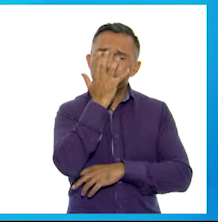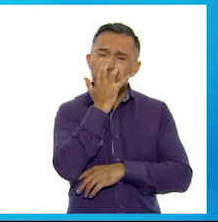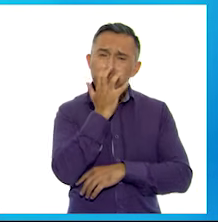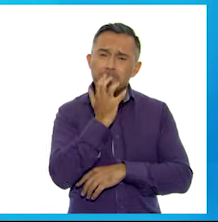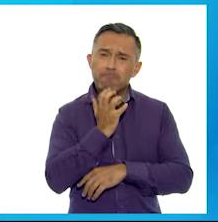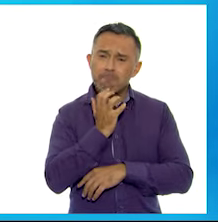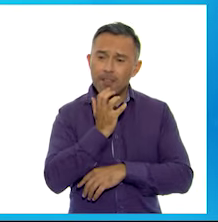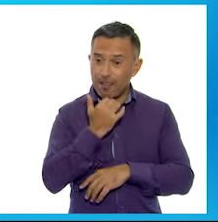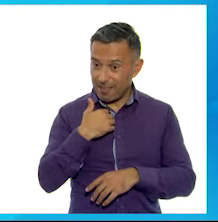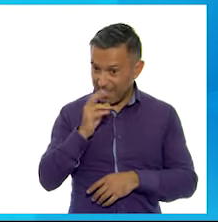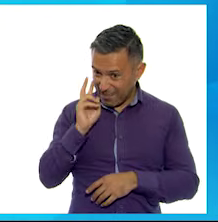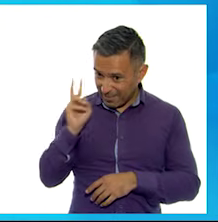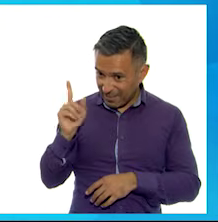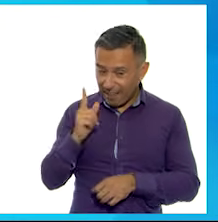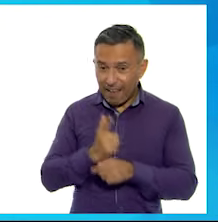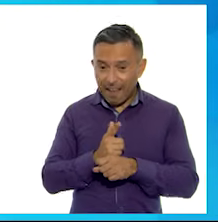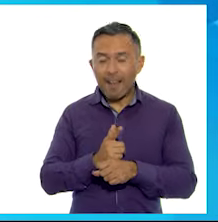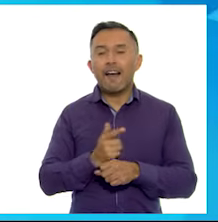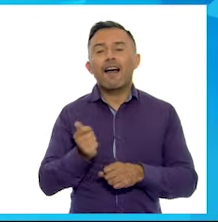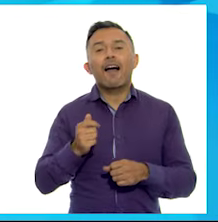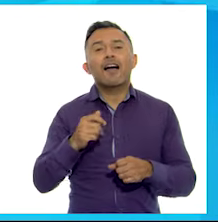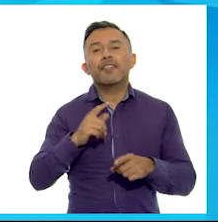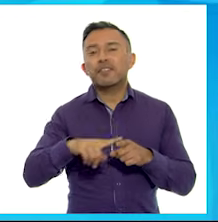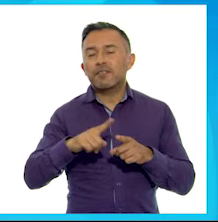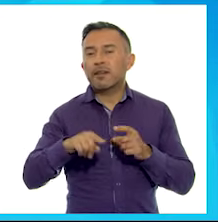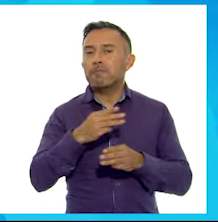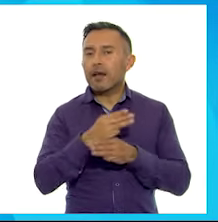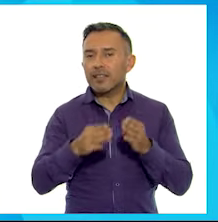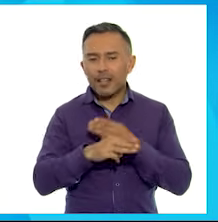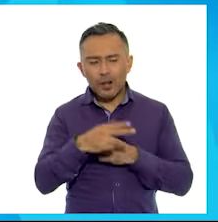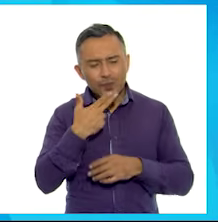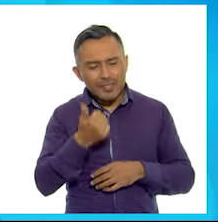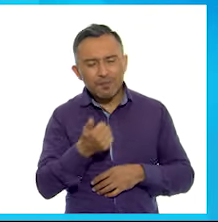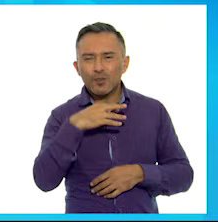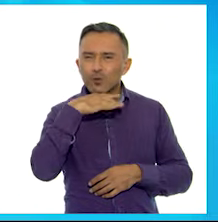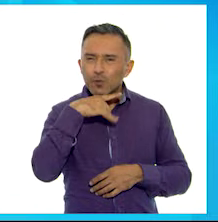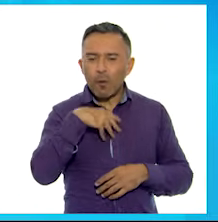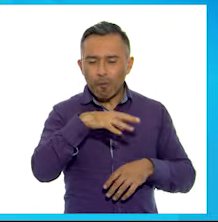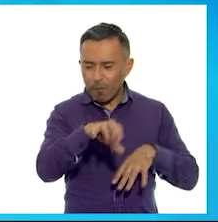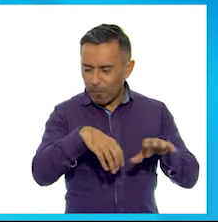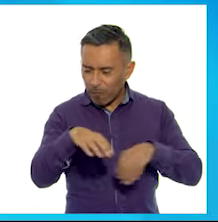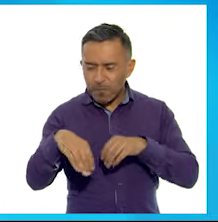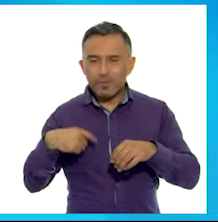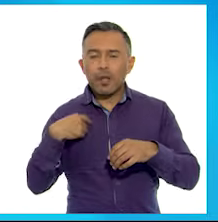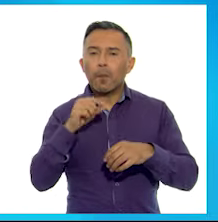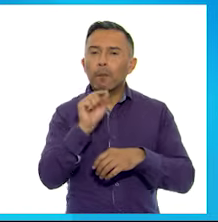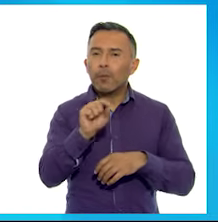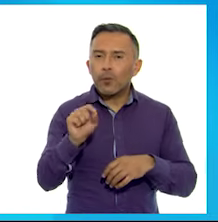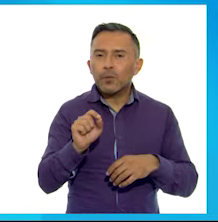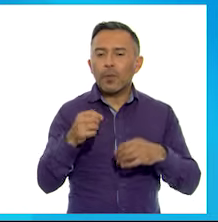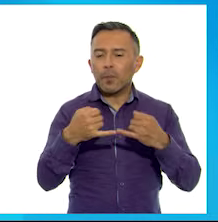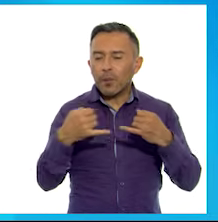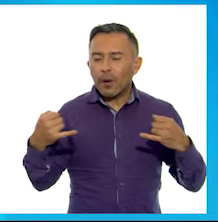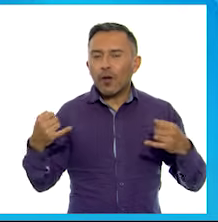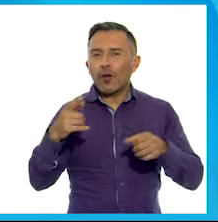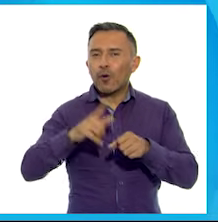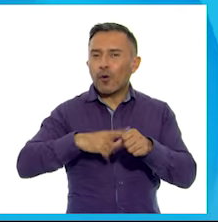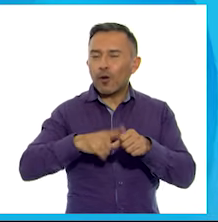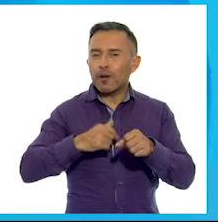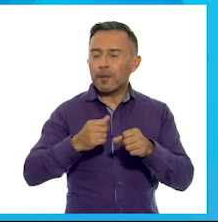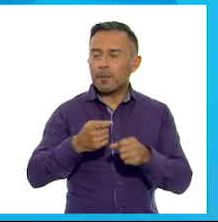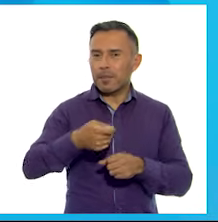dan cuenta cómo con materiales reciclados, con líneas, puntos y colores primarios y secundarios podemos crear